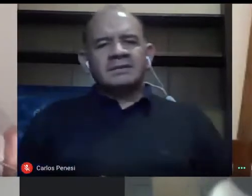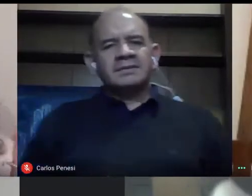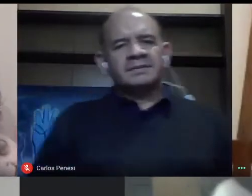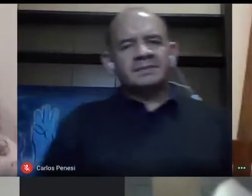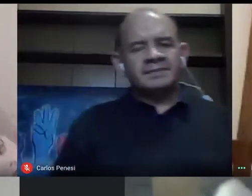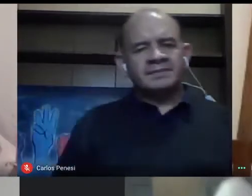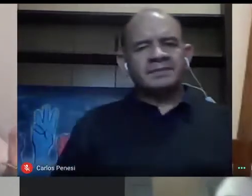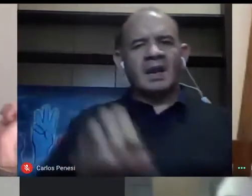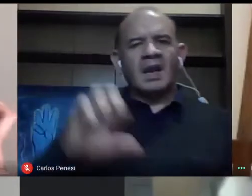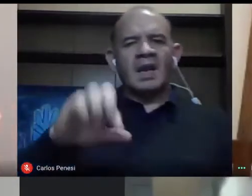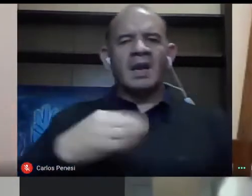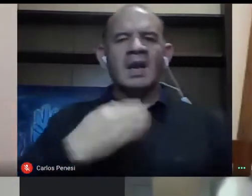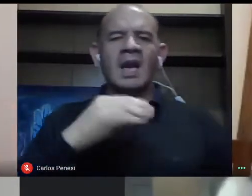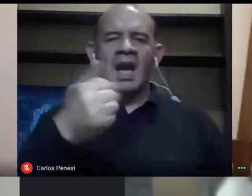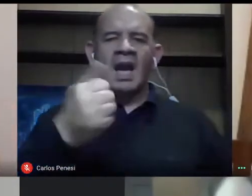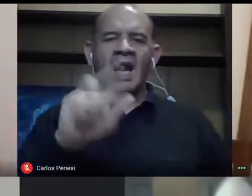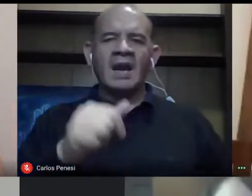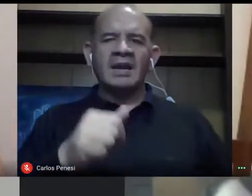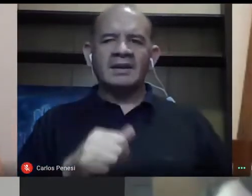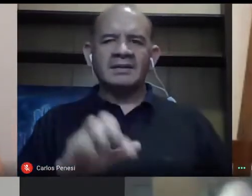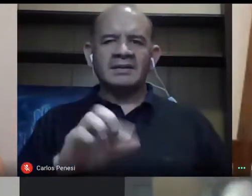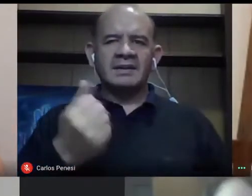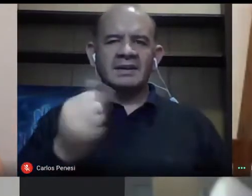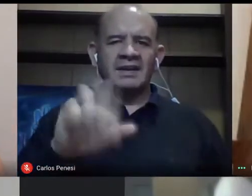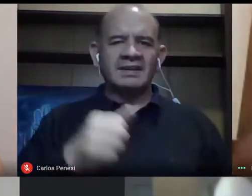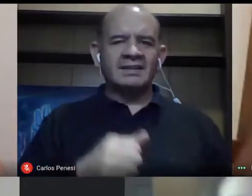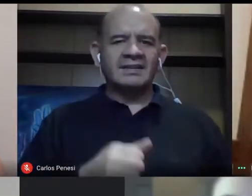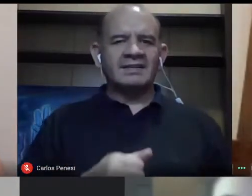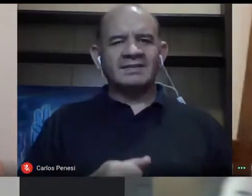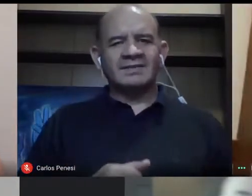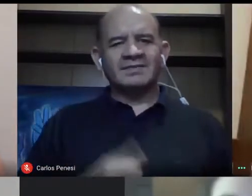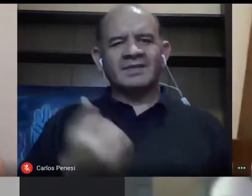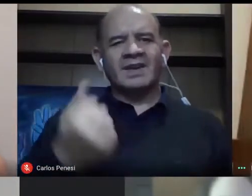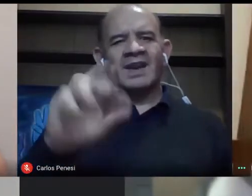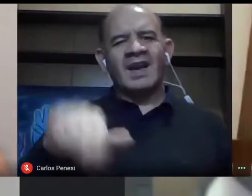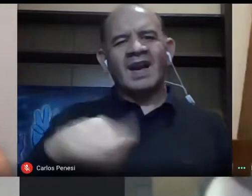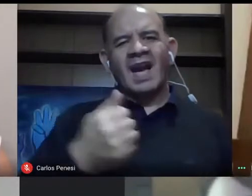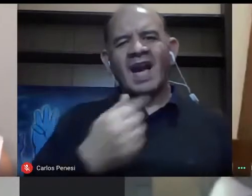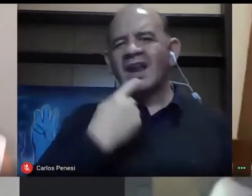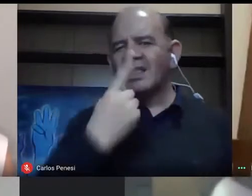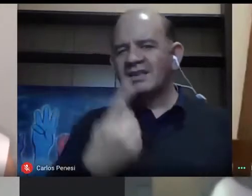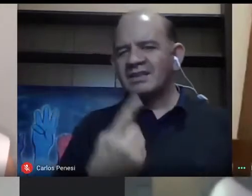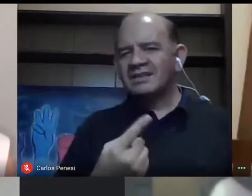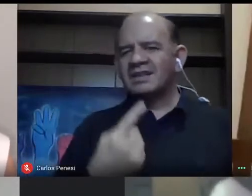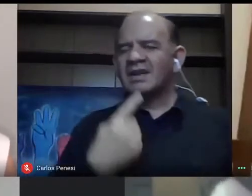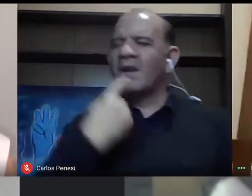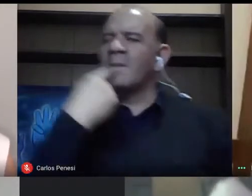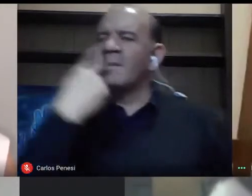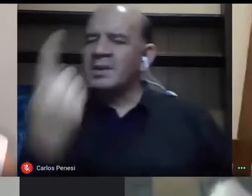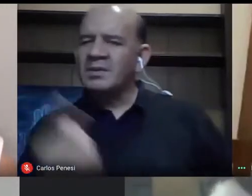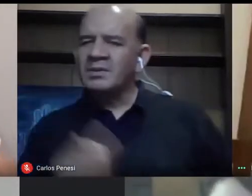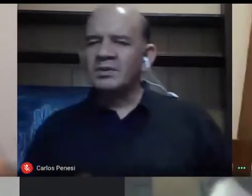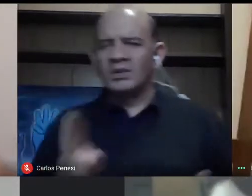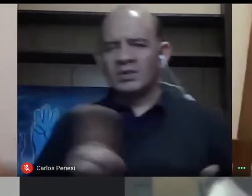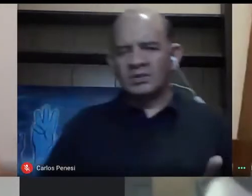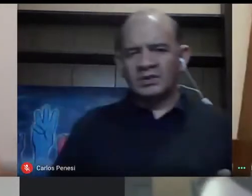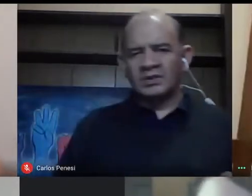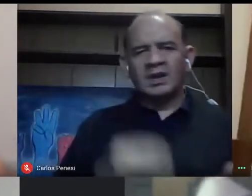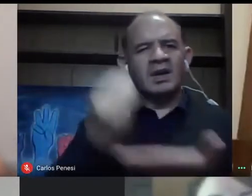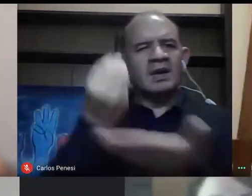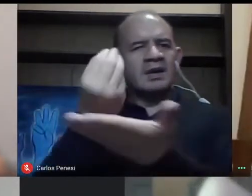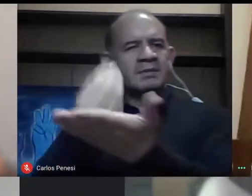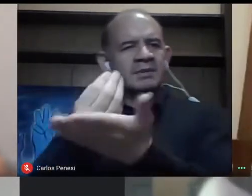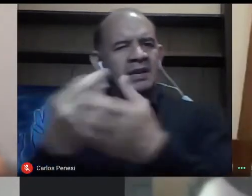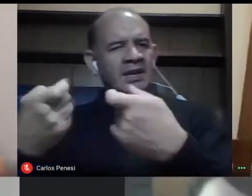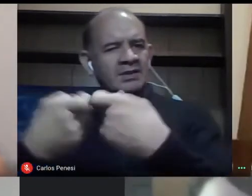bueno, te llega muy de cerca, ¿no? Que seguro que has respondido un poco, pero que tiene que ver más que nada vos como representante de la asociación.